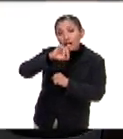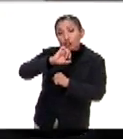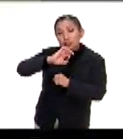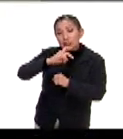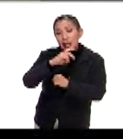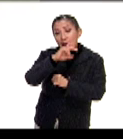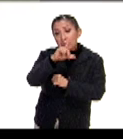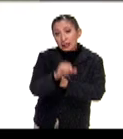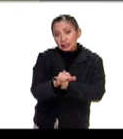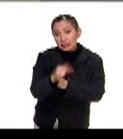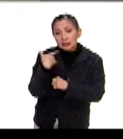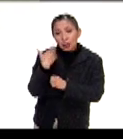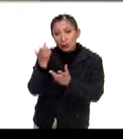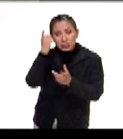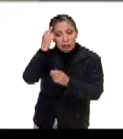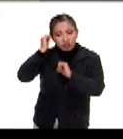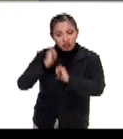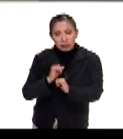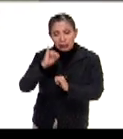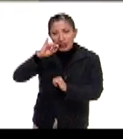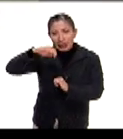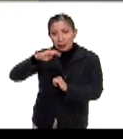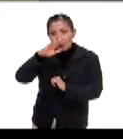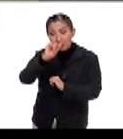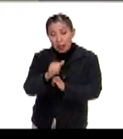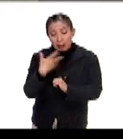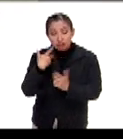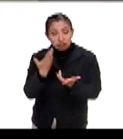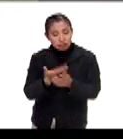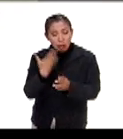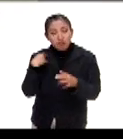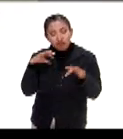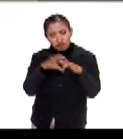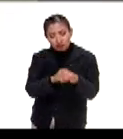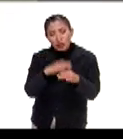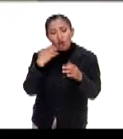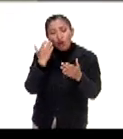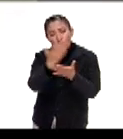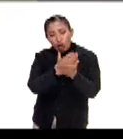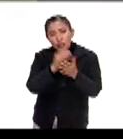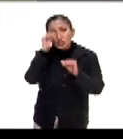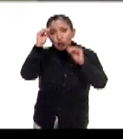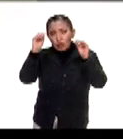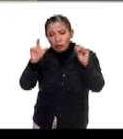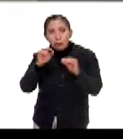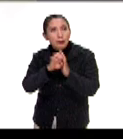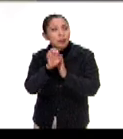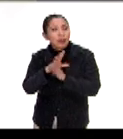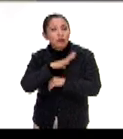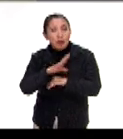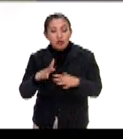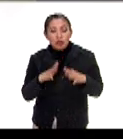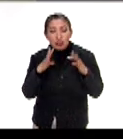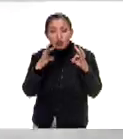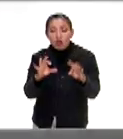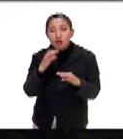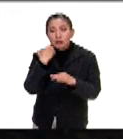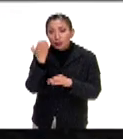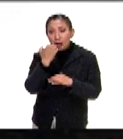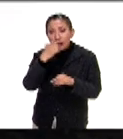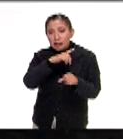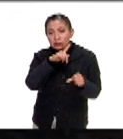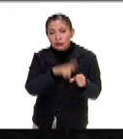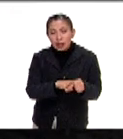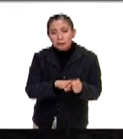ocupó en la dirección del Instituto Nacional de Bellas Artes, se formaron colecciones, estuvo, por ejemplo, fue fundador del Colegio